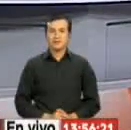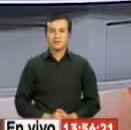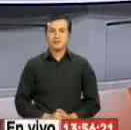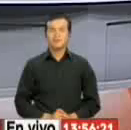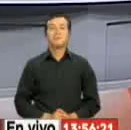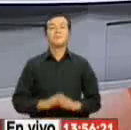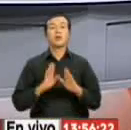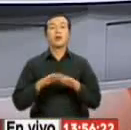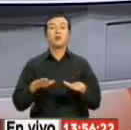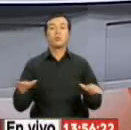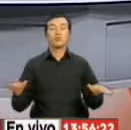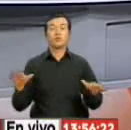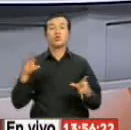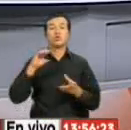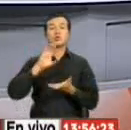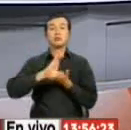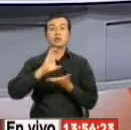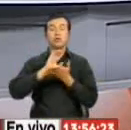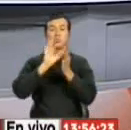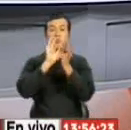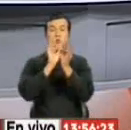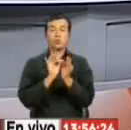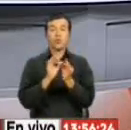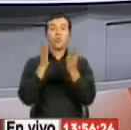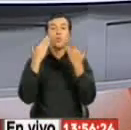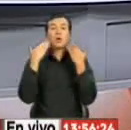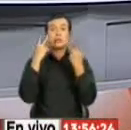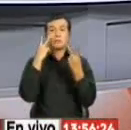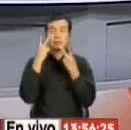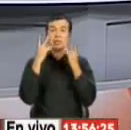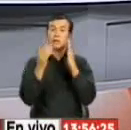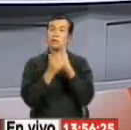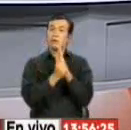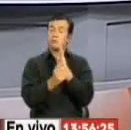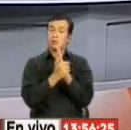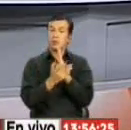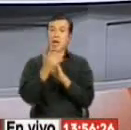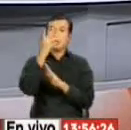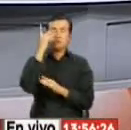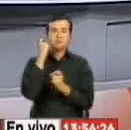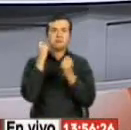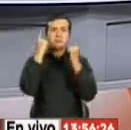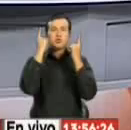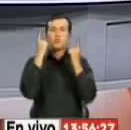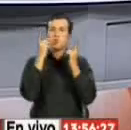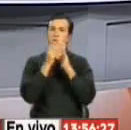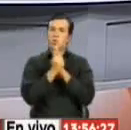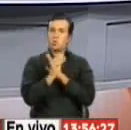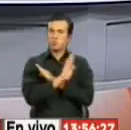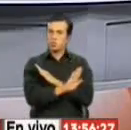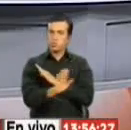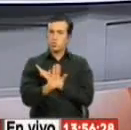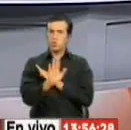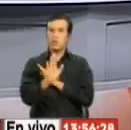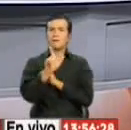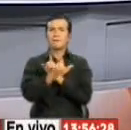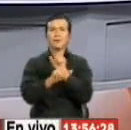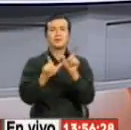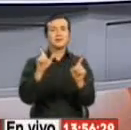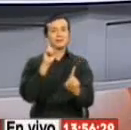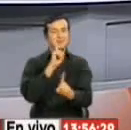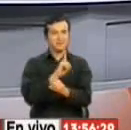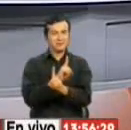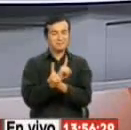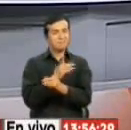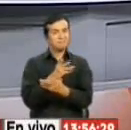los alumnos de un centro de manualidades en guayaquil descubren habilidades que ni siquiera sabían que tenían se trata de personas con